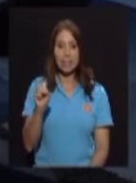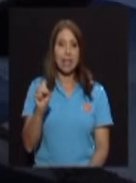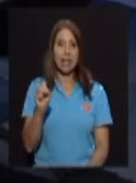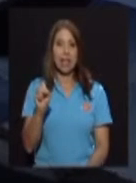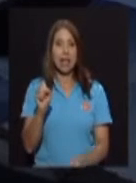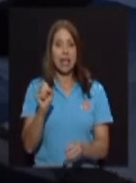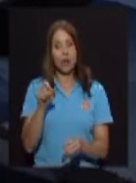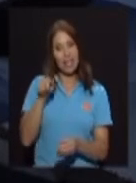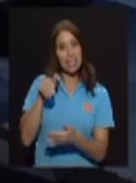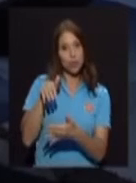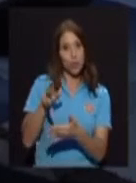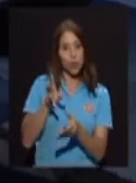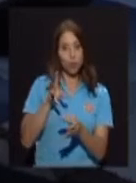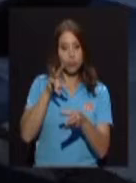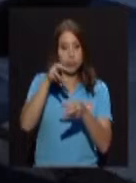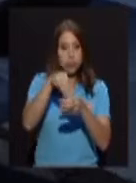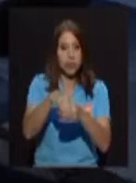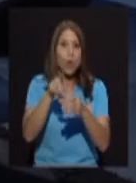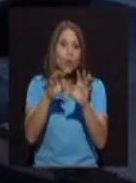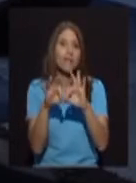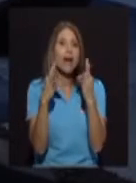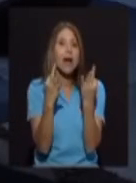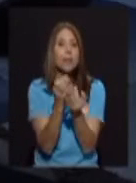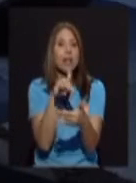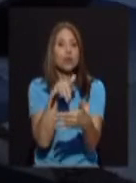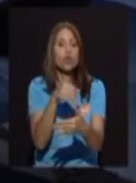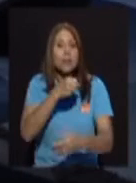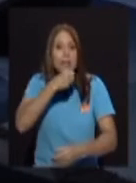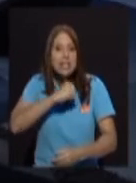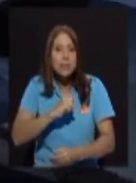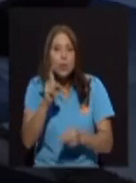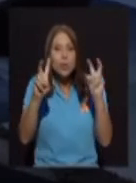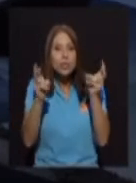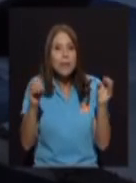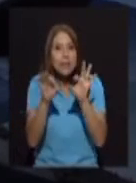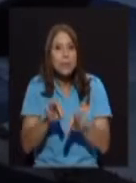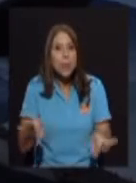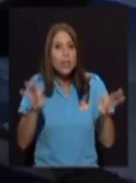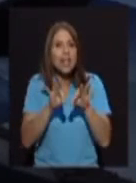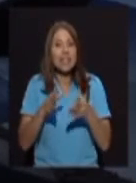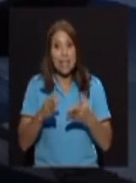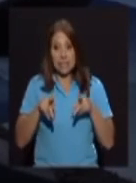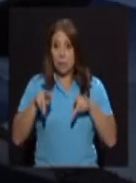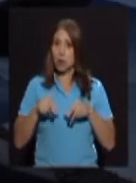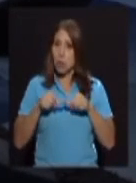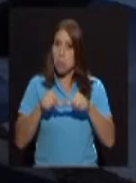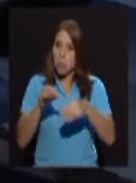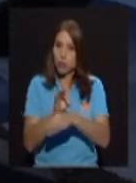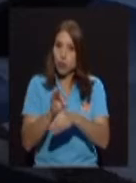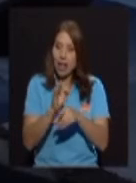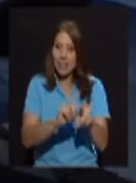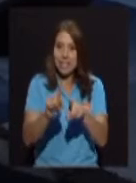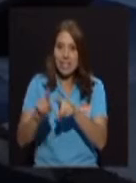o este estudio pertenece a una familia de estudios de envejecimiento, uno de los temas más importantes es el de la funcionalidad y de las distintas formas de